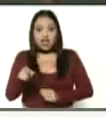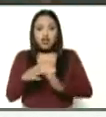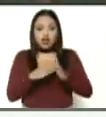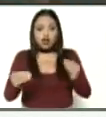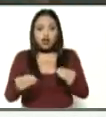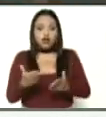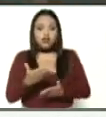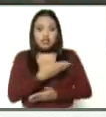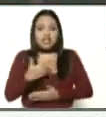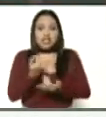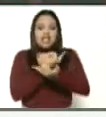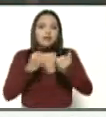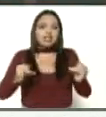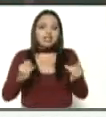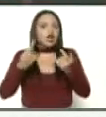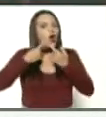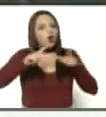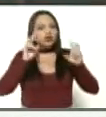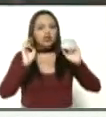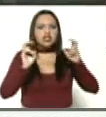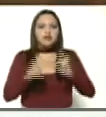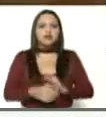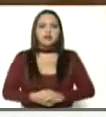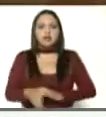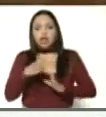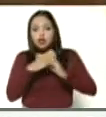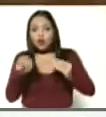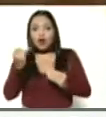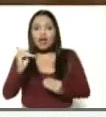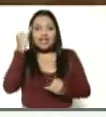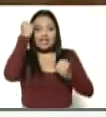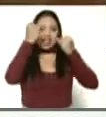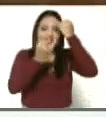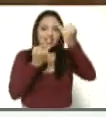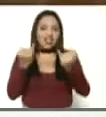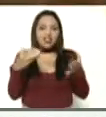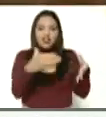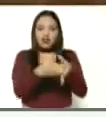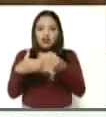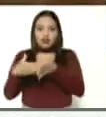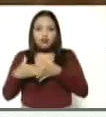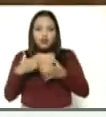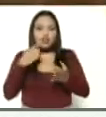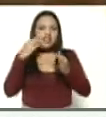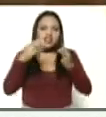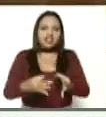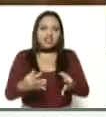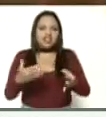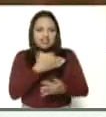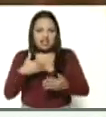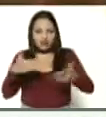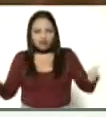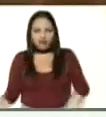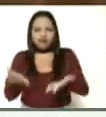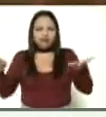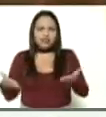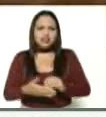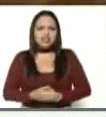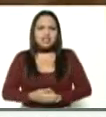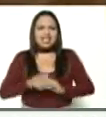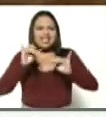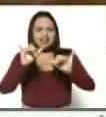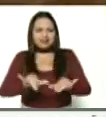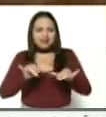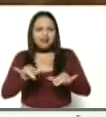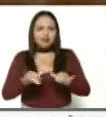ser independientes, eso es otra cosa. Que todos tuvieran los ideales de los sectores que realmente querían pujar. Siempre en una revolución